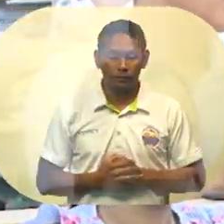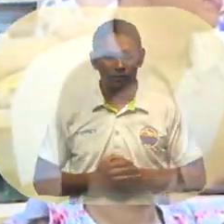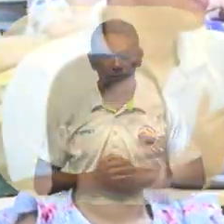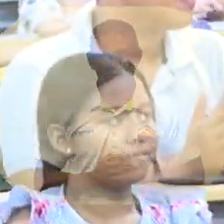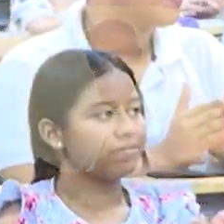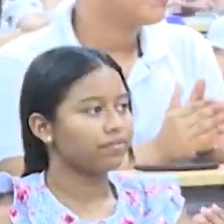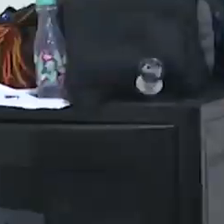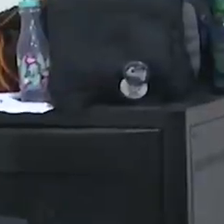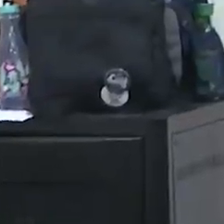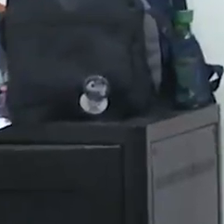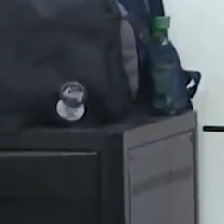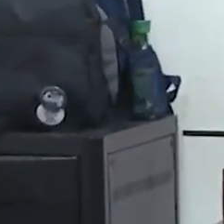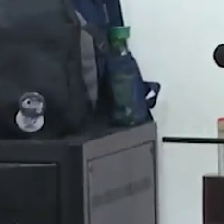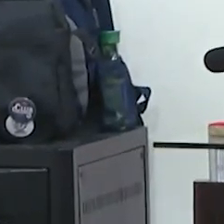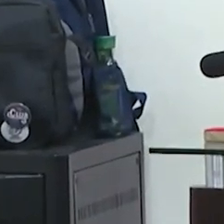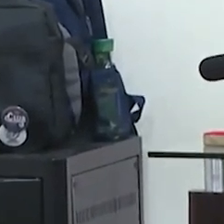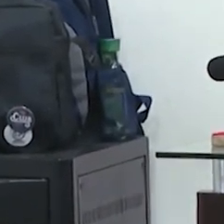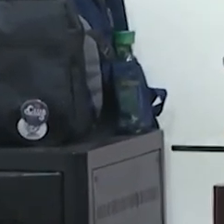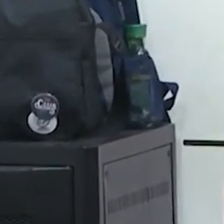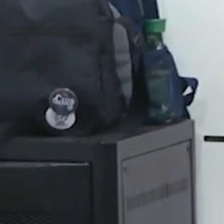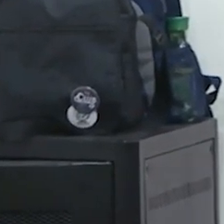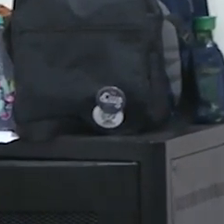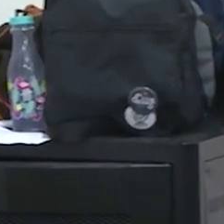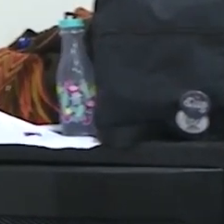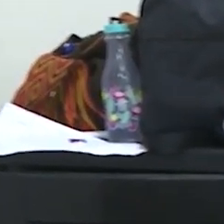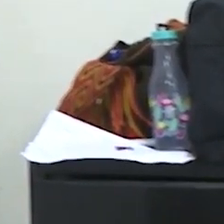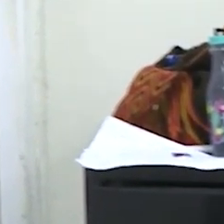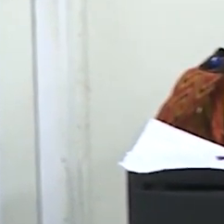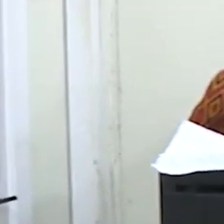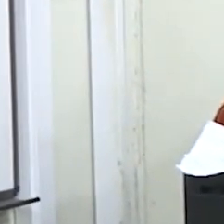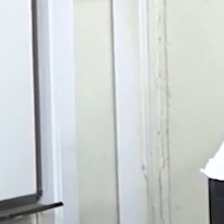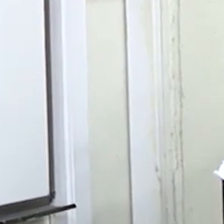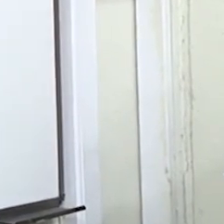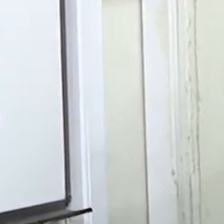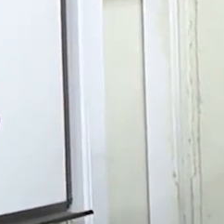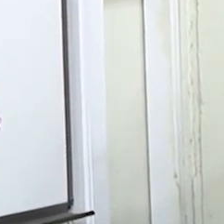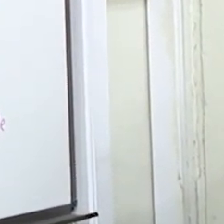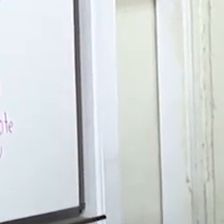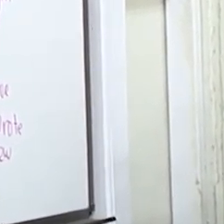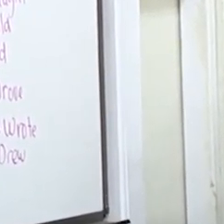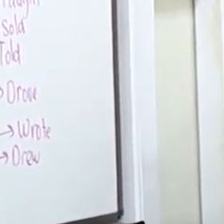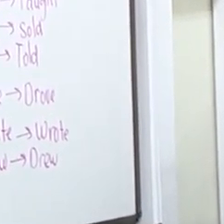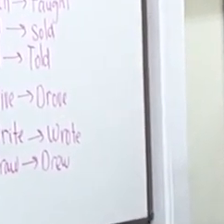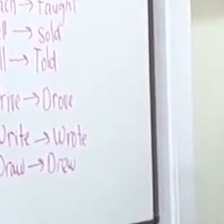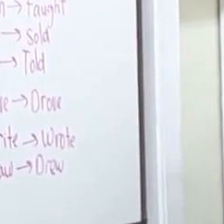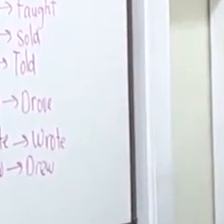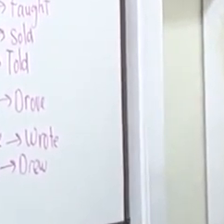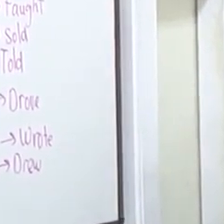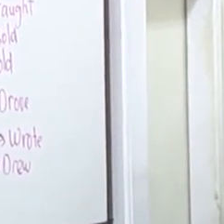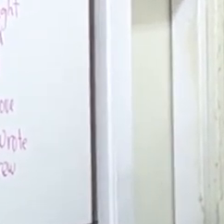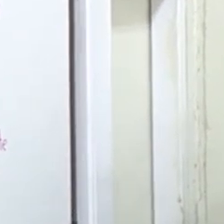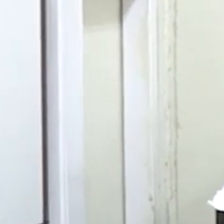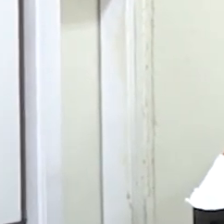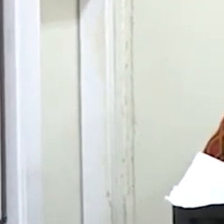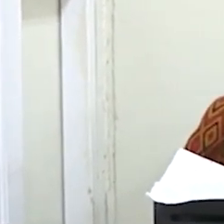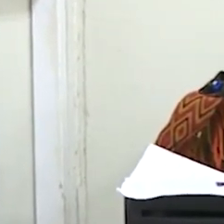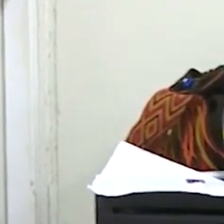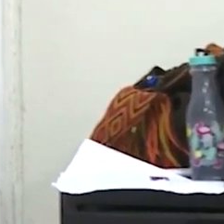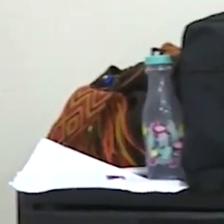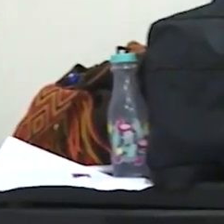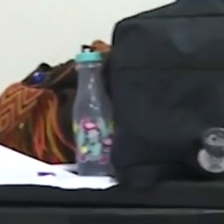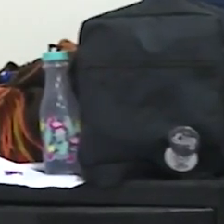educación superior. I am a part semester of international business here at the University of Magdalena. I never imagined that